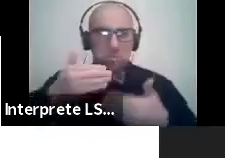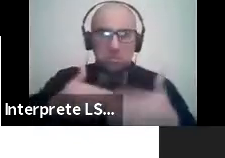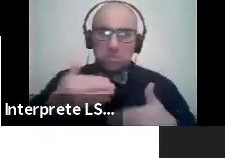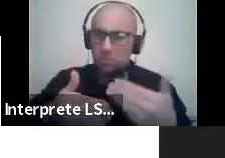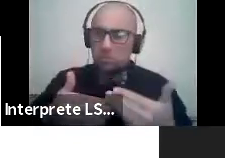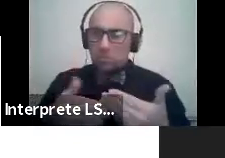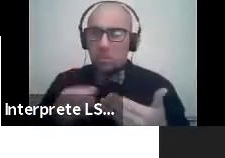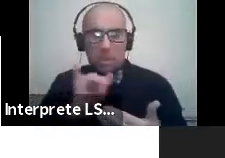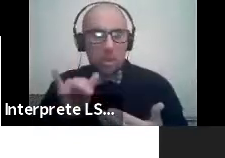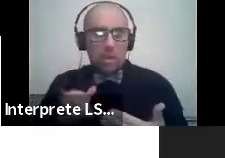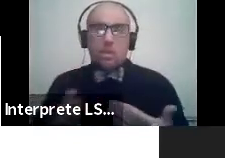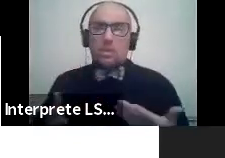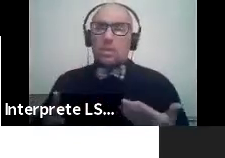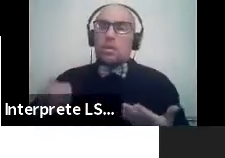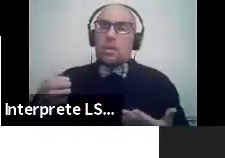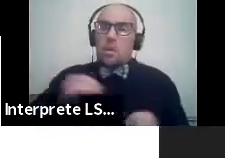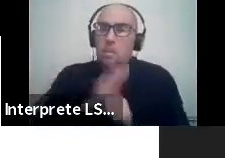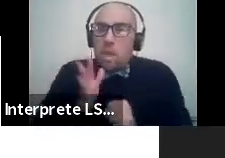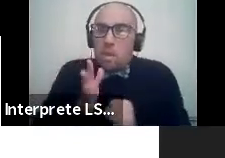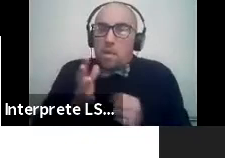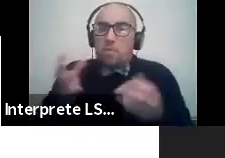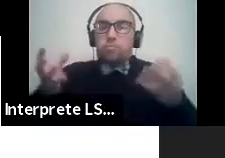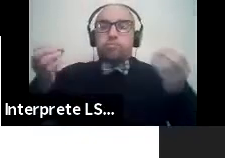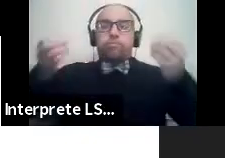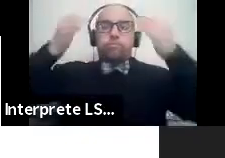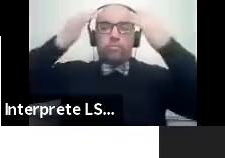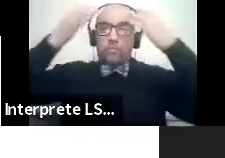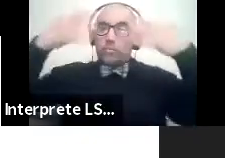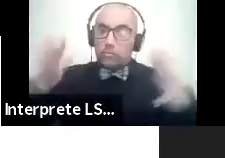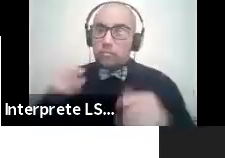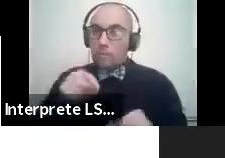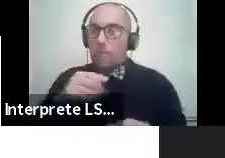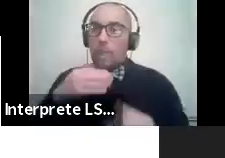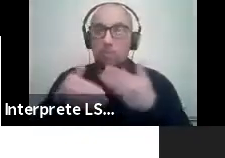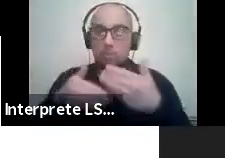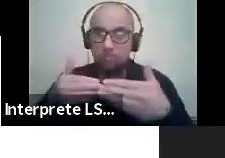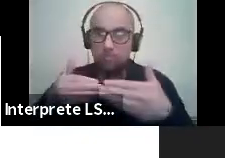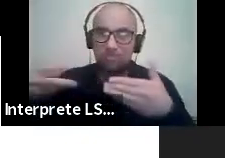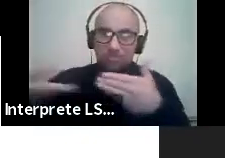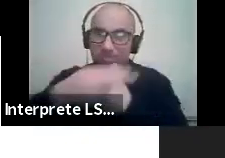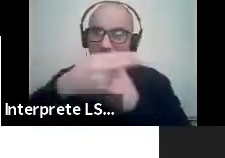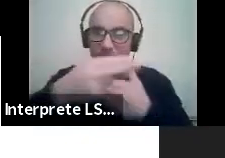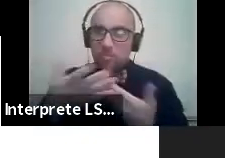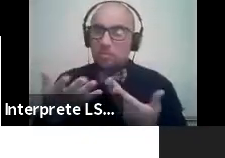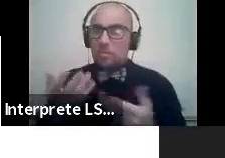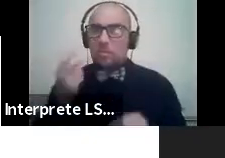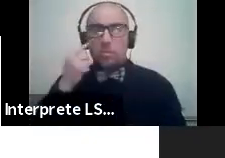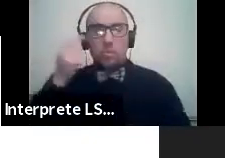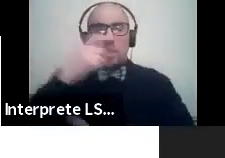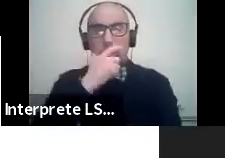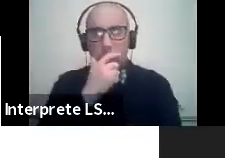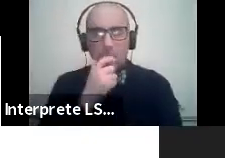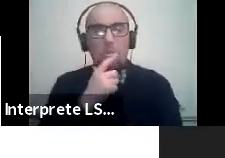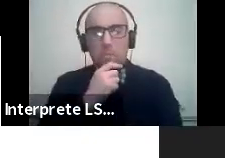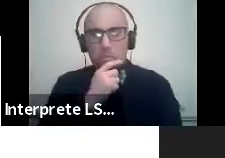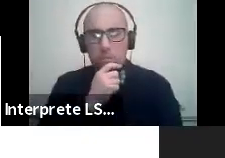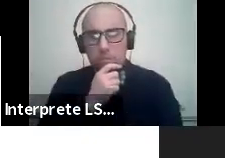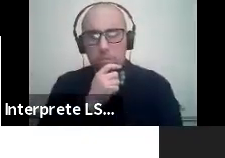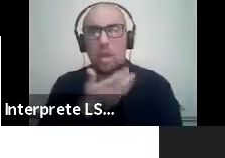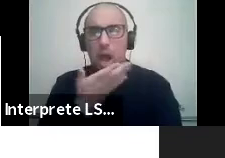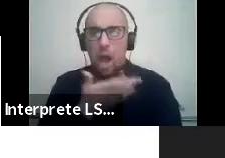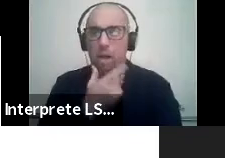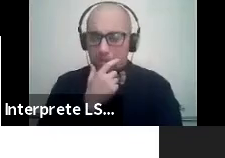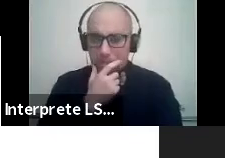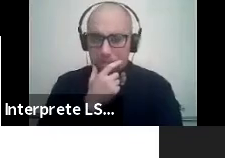pilló el tema este de la pandemia. Y entonces en ese camino lo que nosotros comenzamos a pensar o cuestionarnos es, bueno, ¿cómo